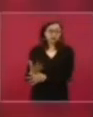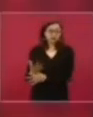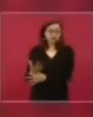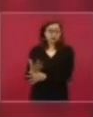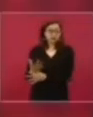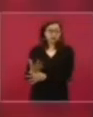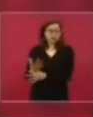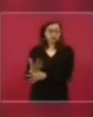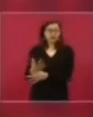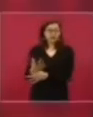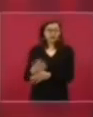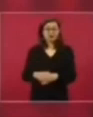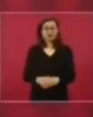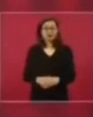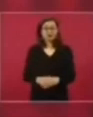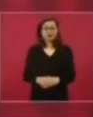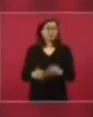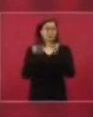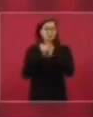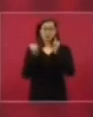es en venezuela